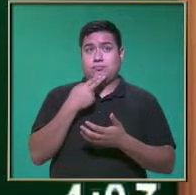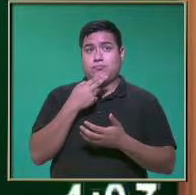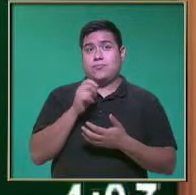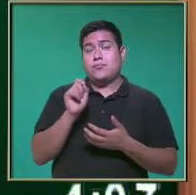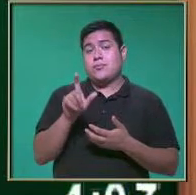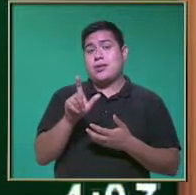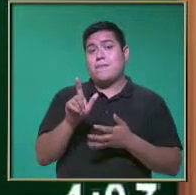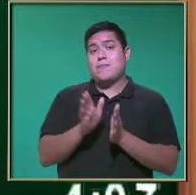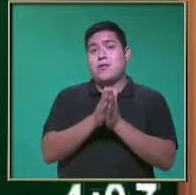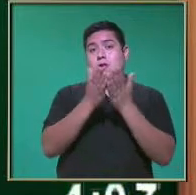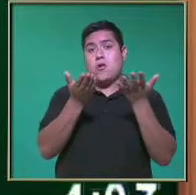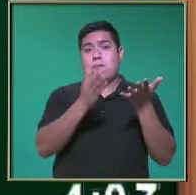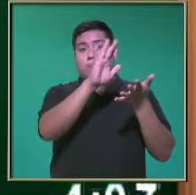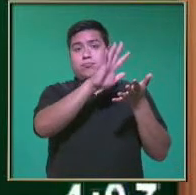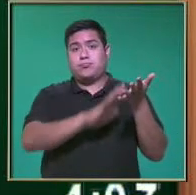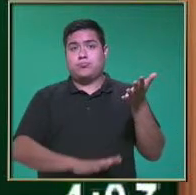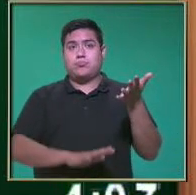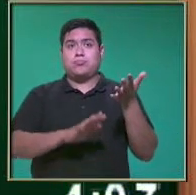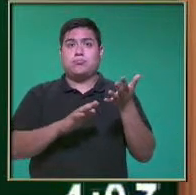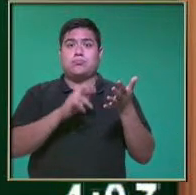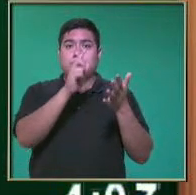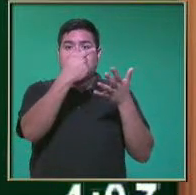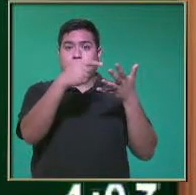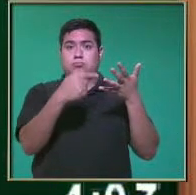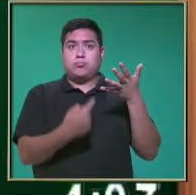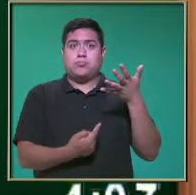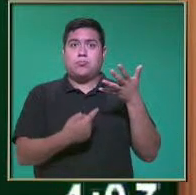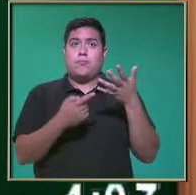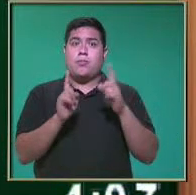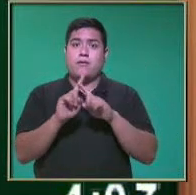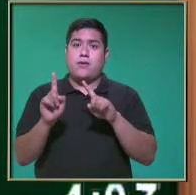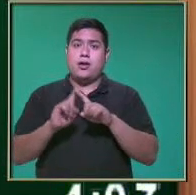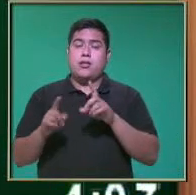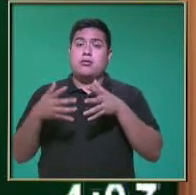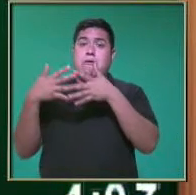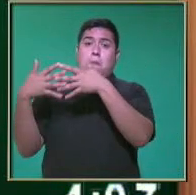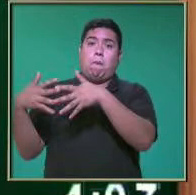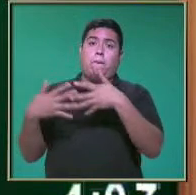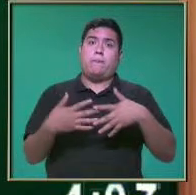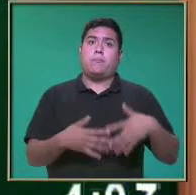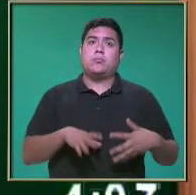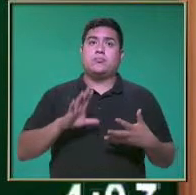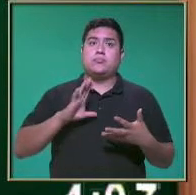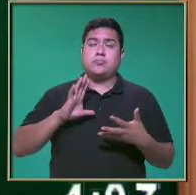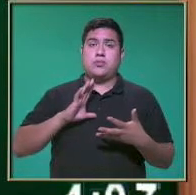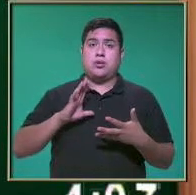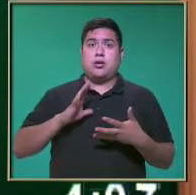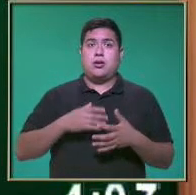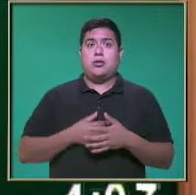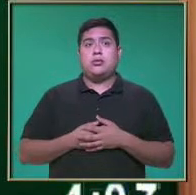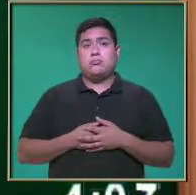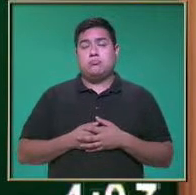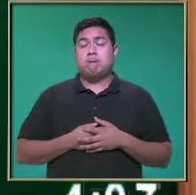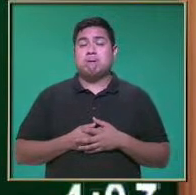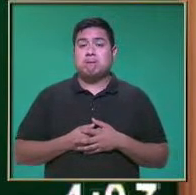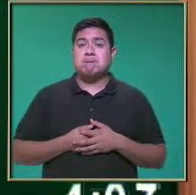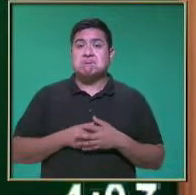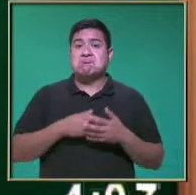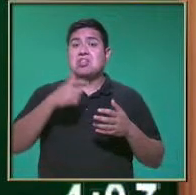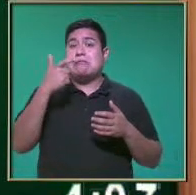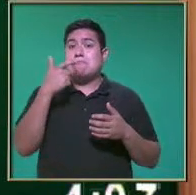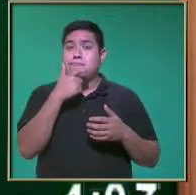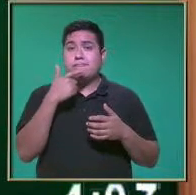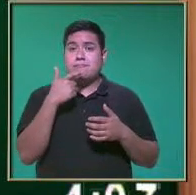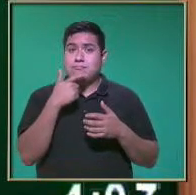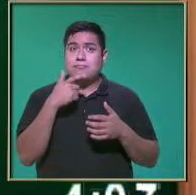Además, los manuales de instrucciones o los instructivos de diferentes aparatos electrónicos, independientemente del uso que tengan, vienen